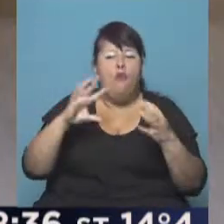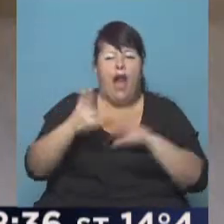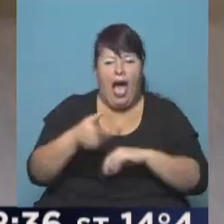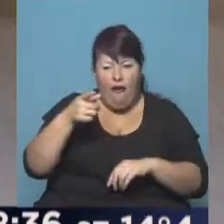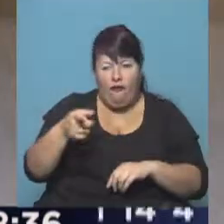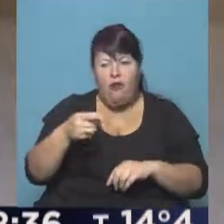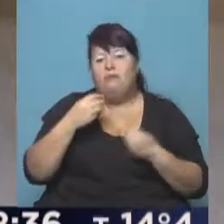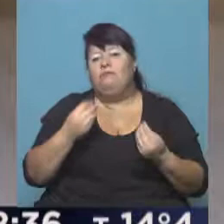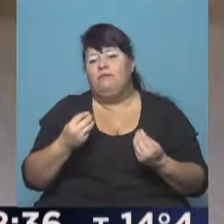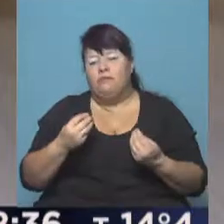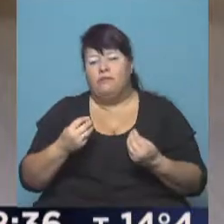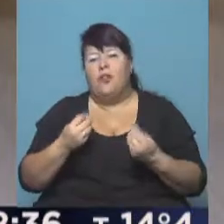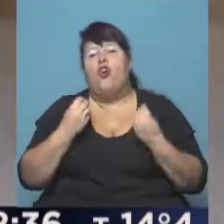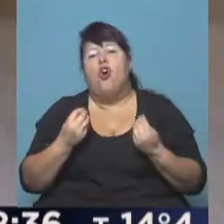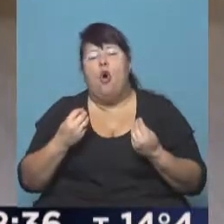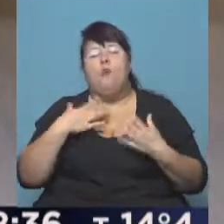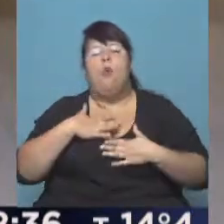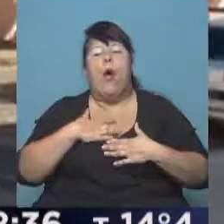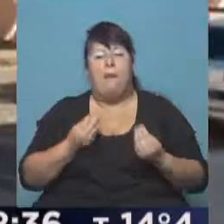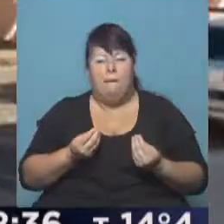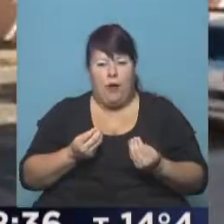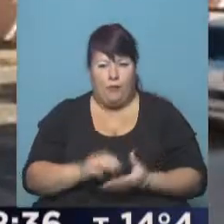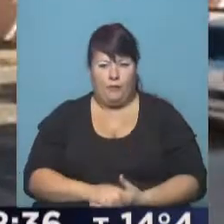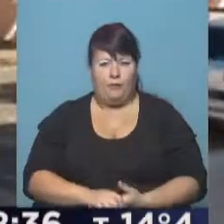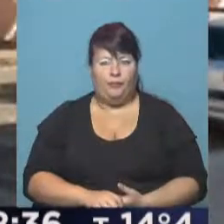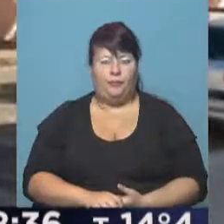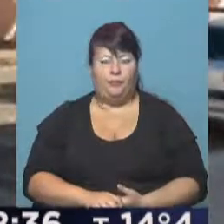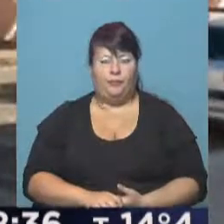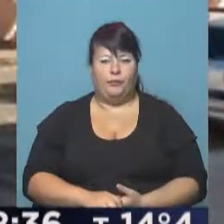mecanismo y qué es lo que como impacta en el cuerpo